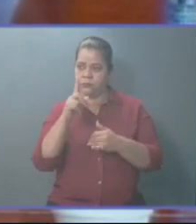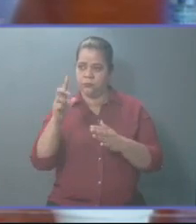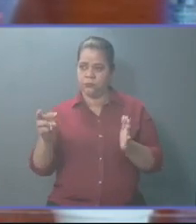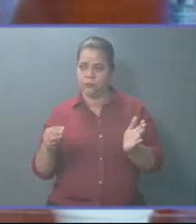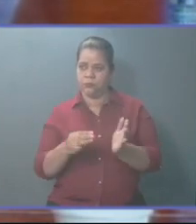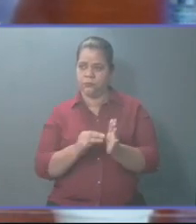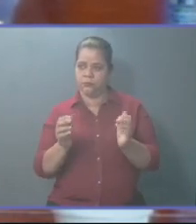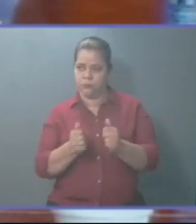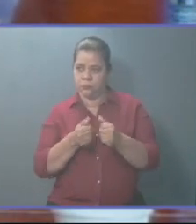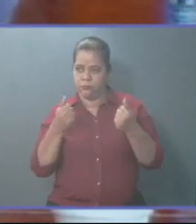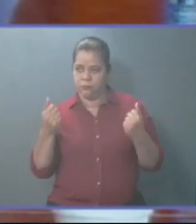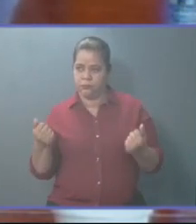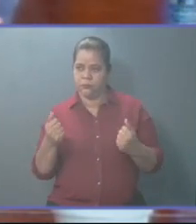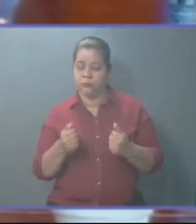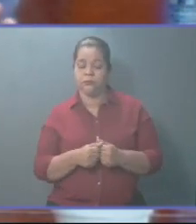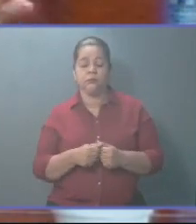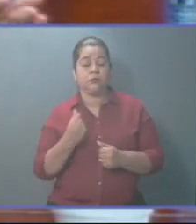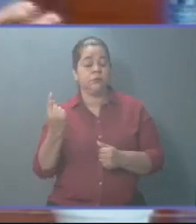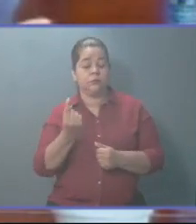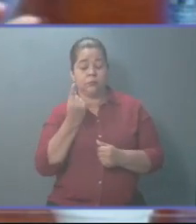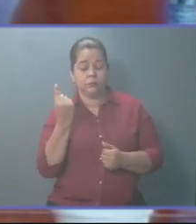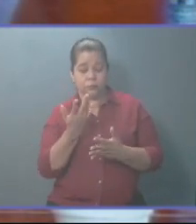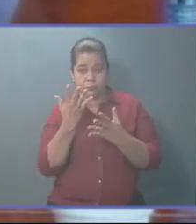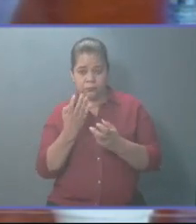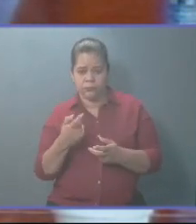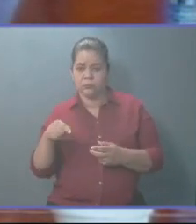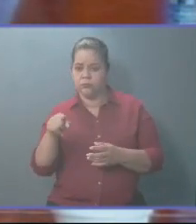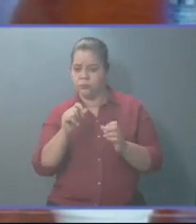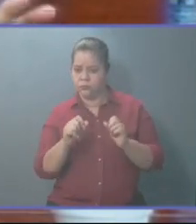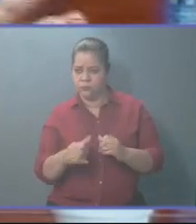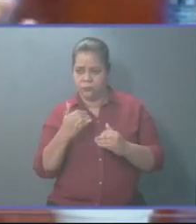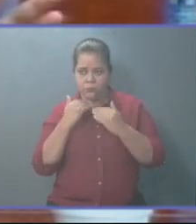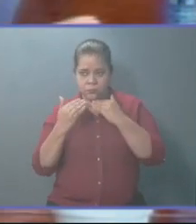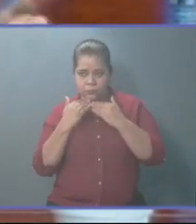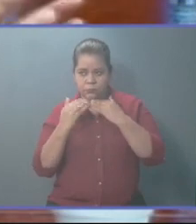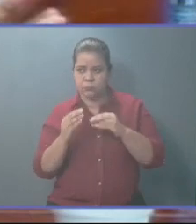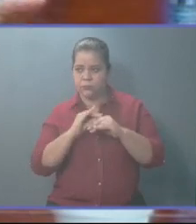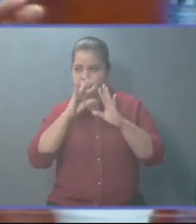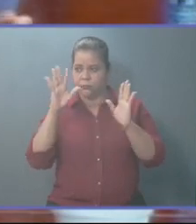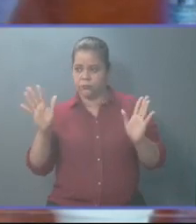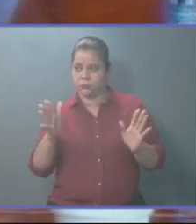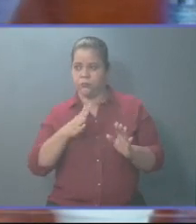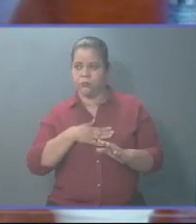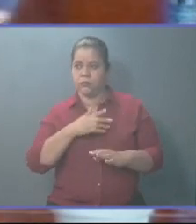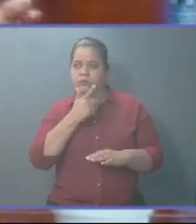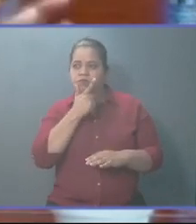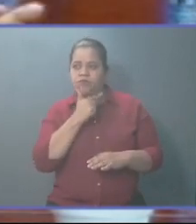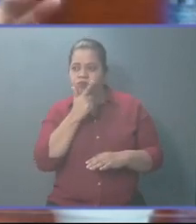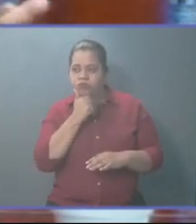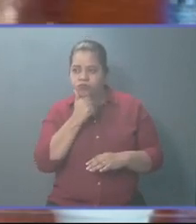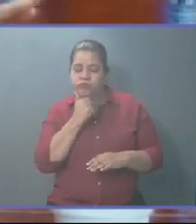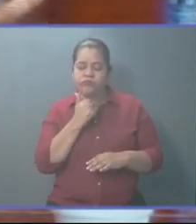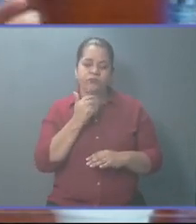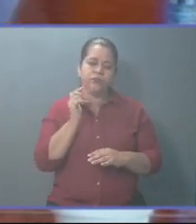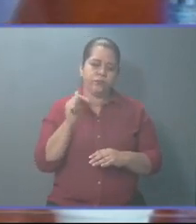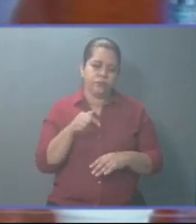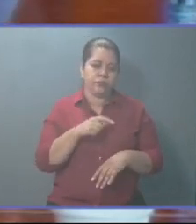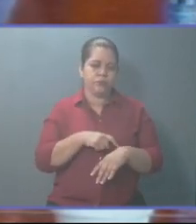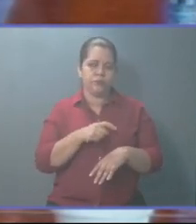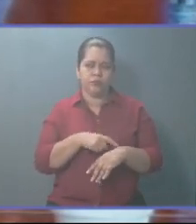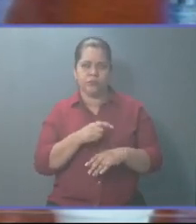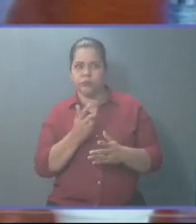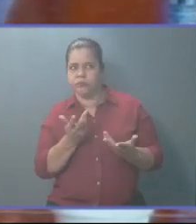que aprobaron. Únicamente me gustaría pues que me sacaran de esa duda porque me he quedado sido un